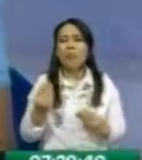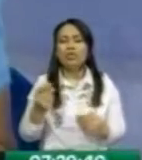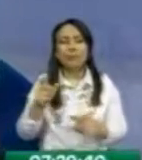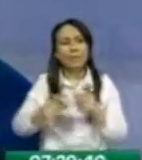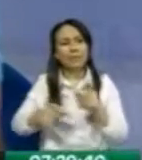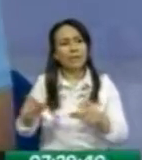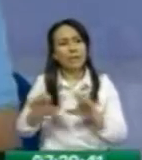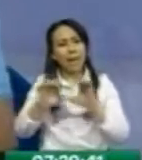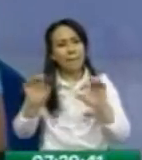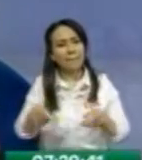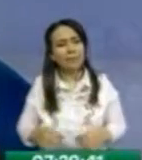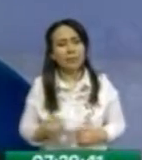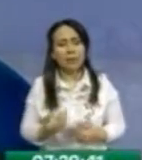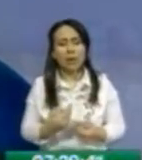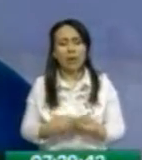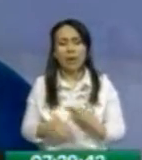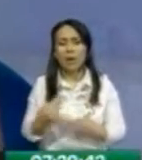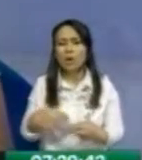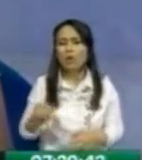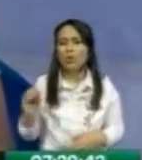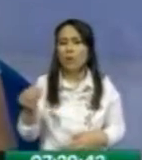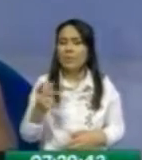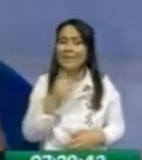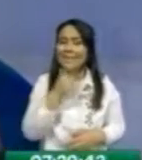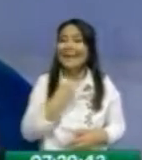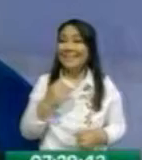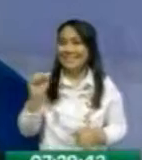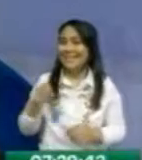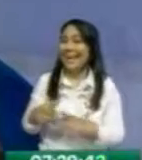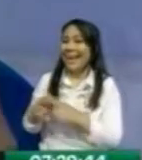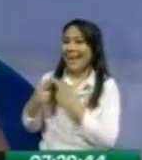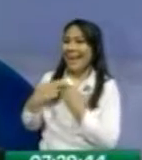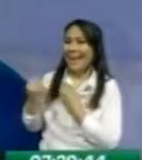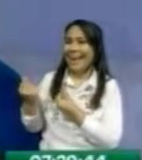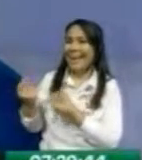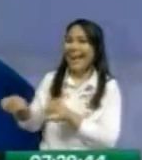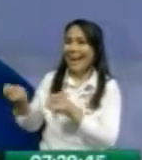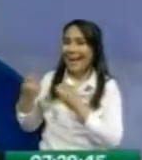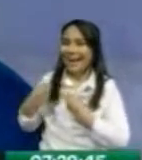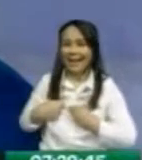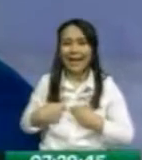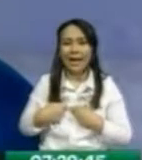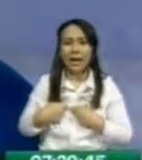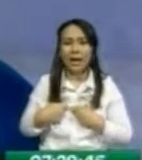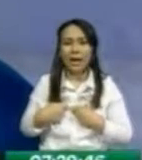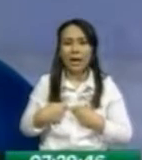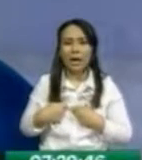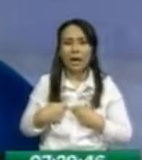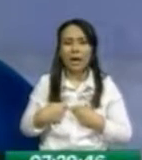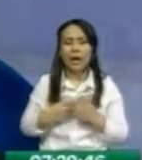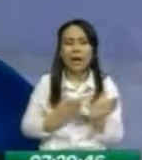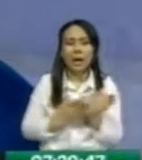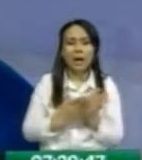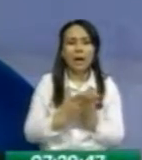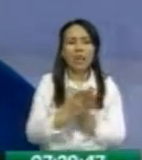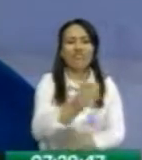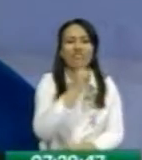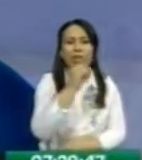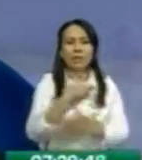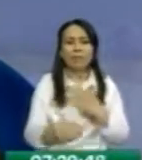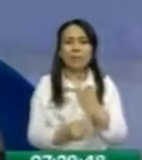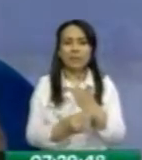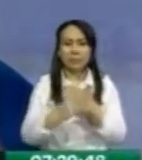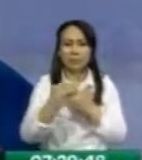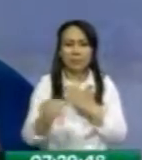Hemos visto a nivel nacional que muchos jóvenes han accedido a este programa en las mejores condiciones, pero hacía falta algo más.